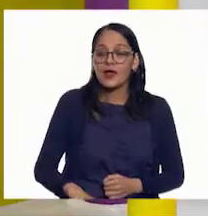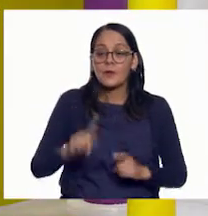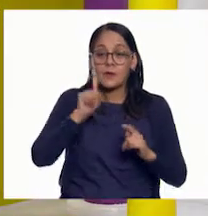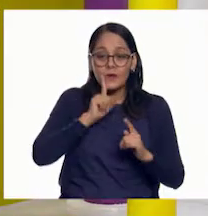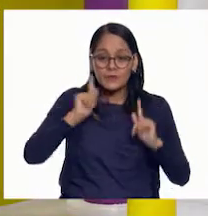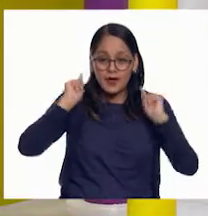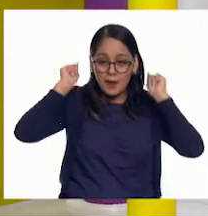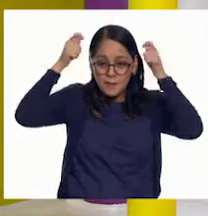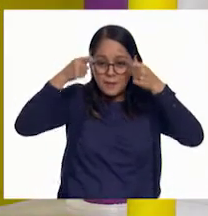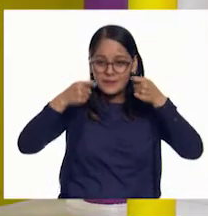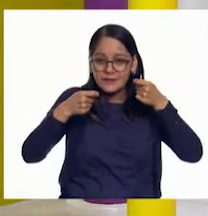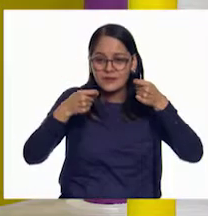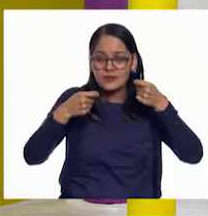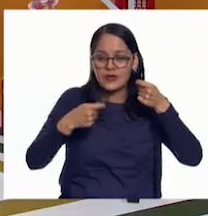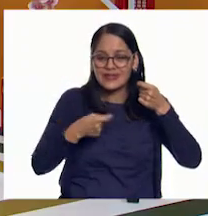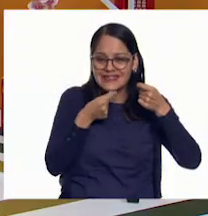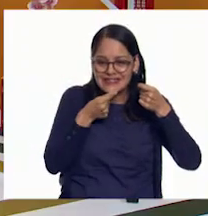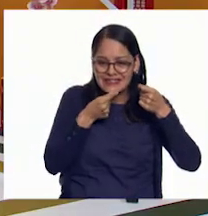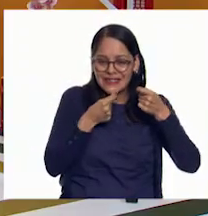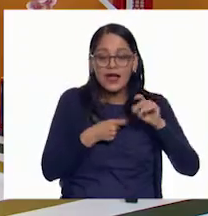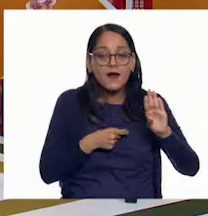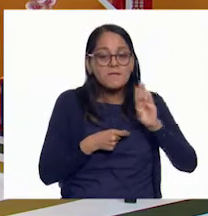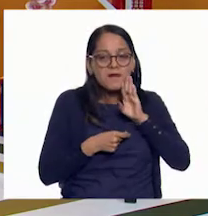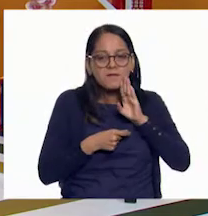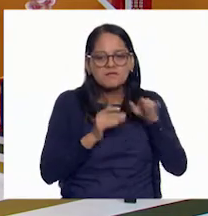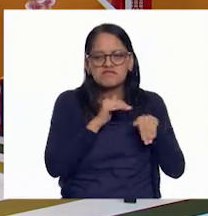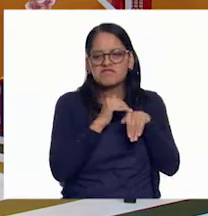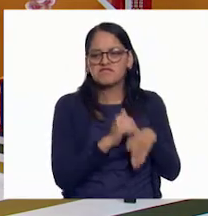mamá. Caperucita